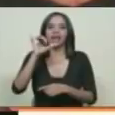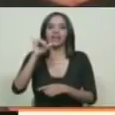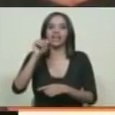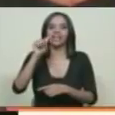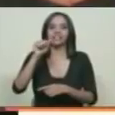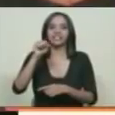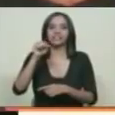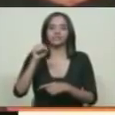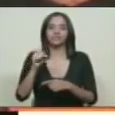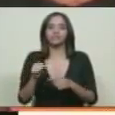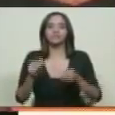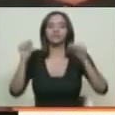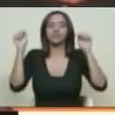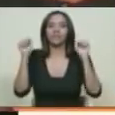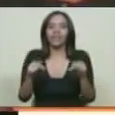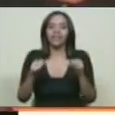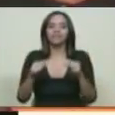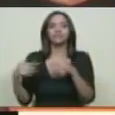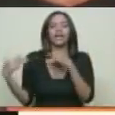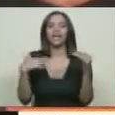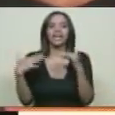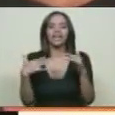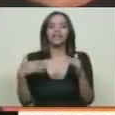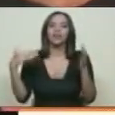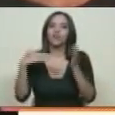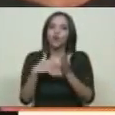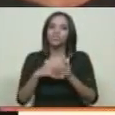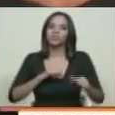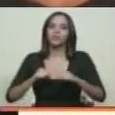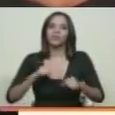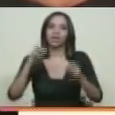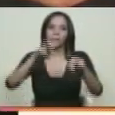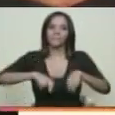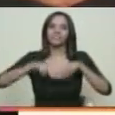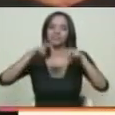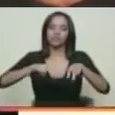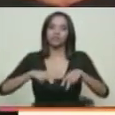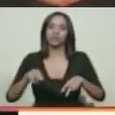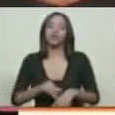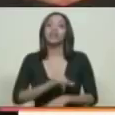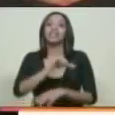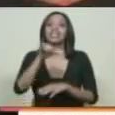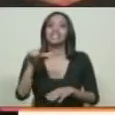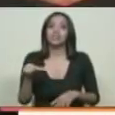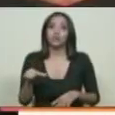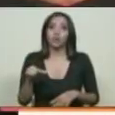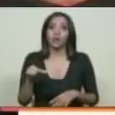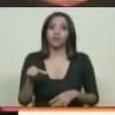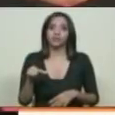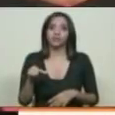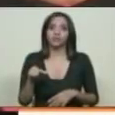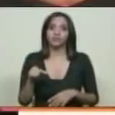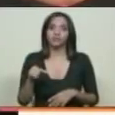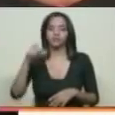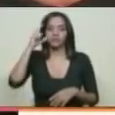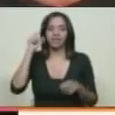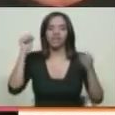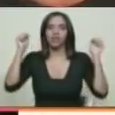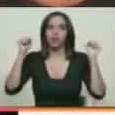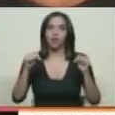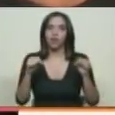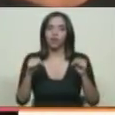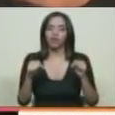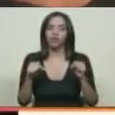reacción, una guerra contra el movimiento campesino. Igual en el día de hoy